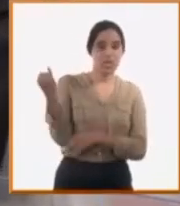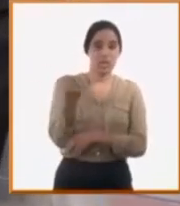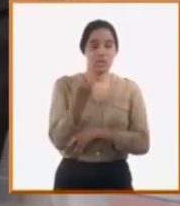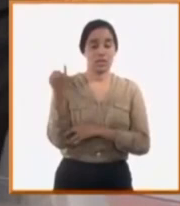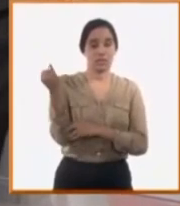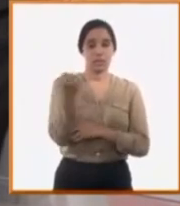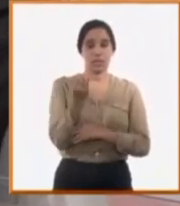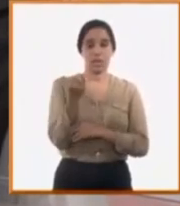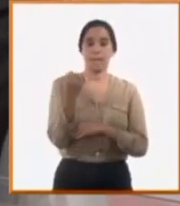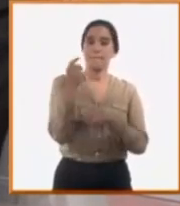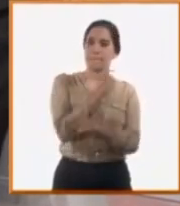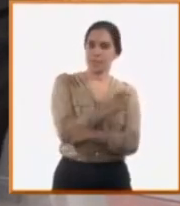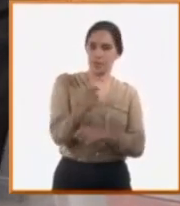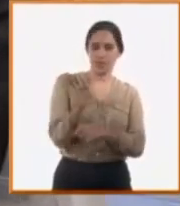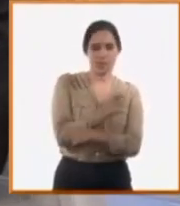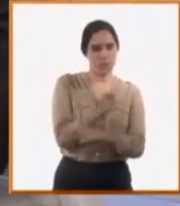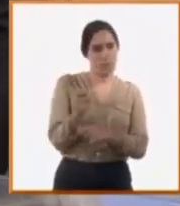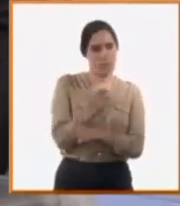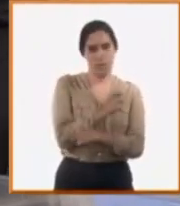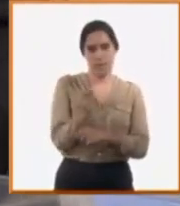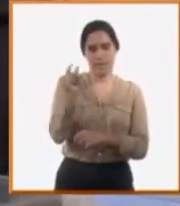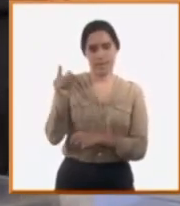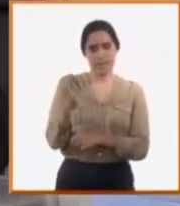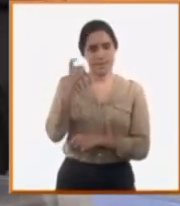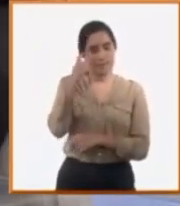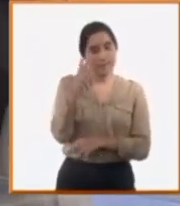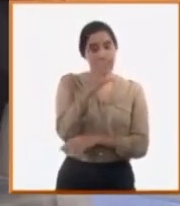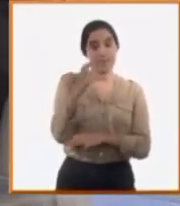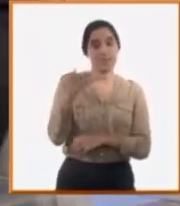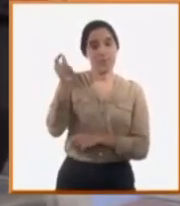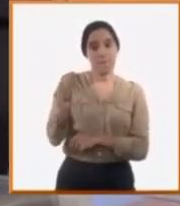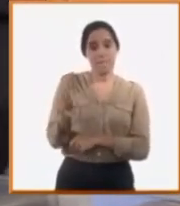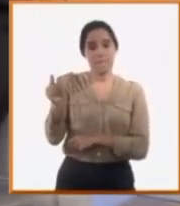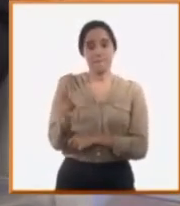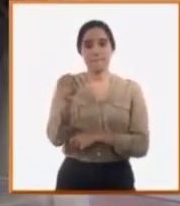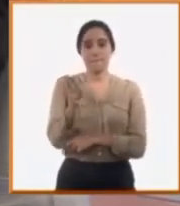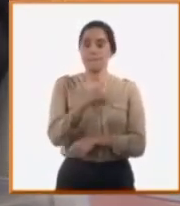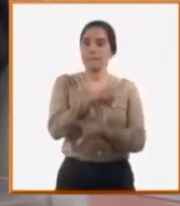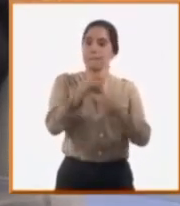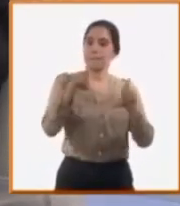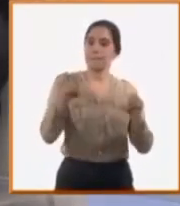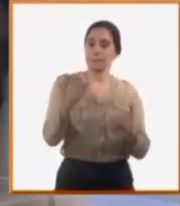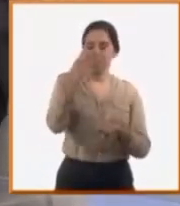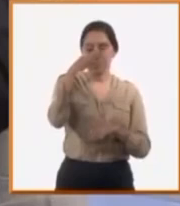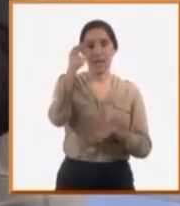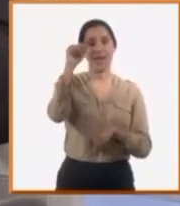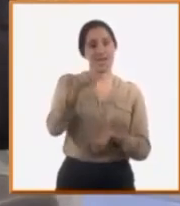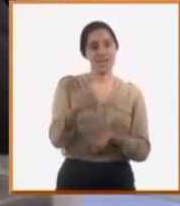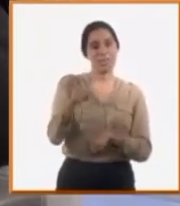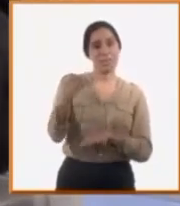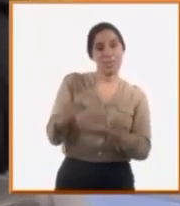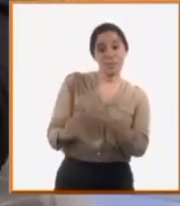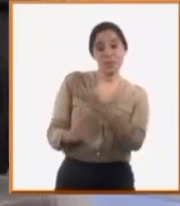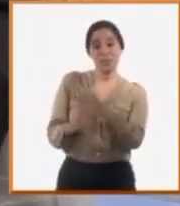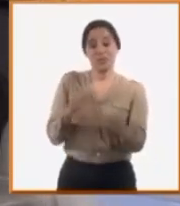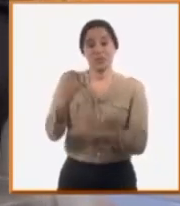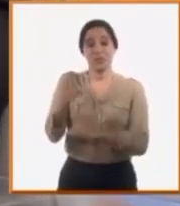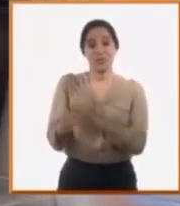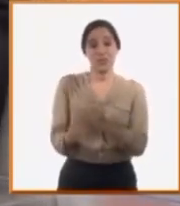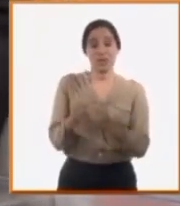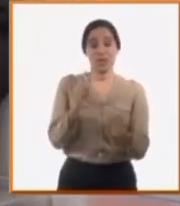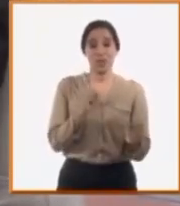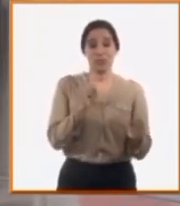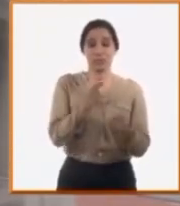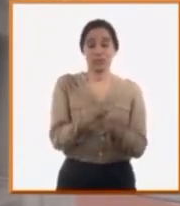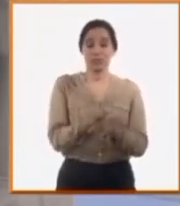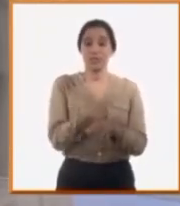de profesores y científicos del país que han ido pasando o venciendo un proceso desde la base para